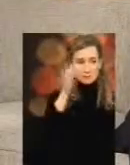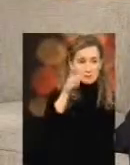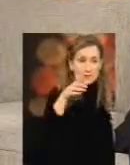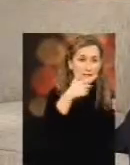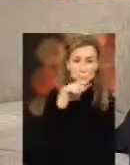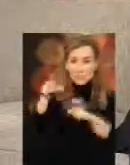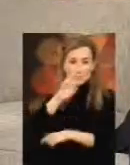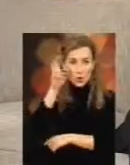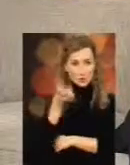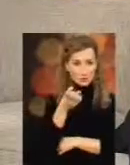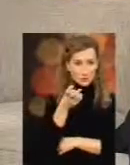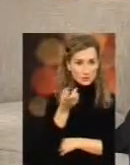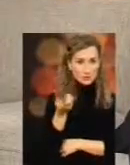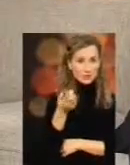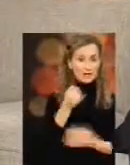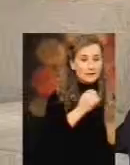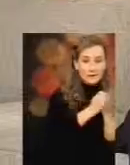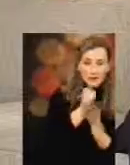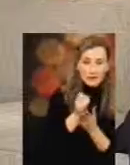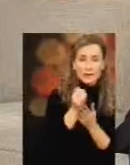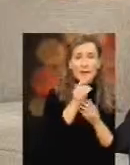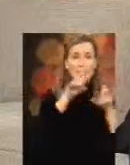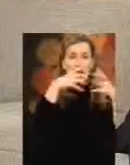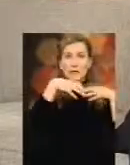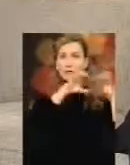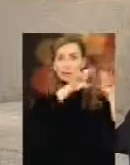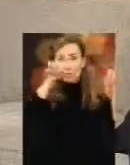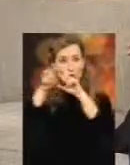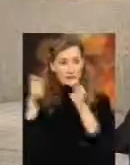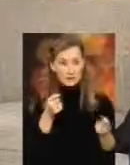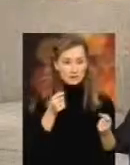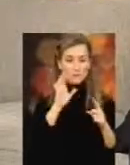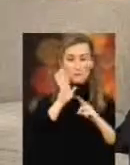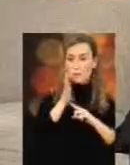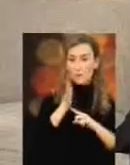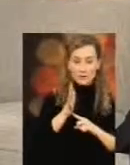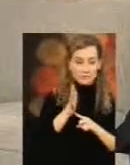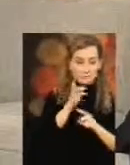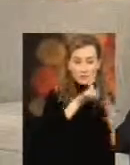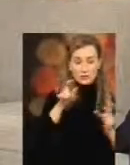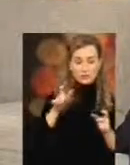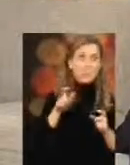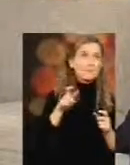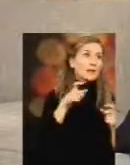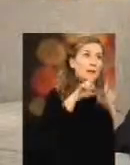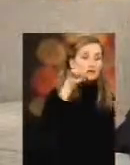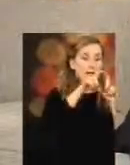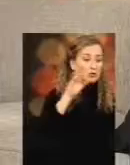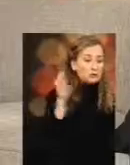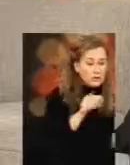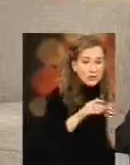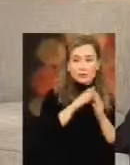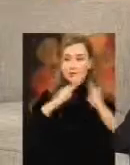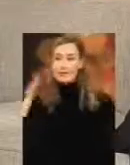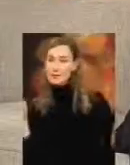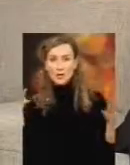sectores, a los agricultores, a los industriales, al conjunto de la población de Castilla-La Mancha, a los pequeños y medianos